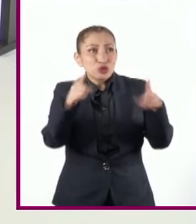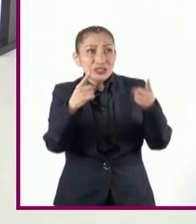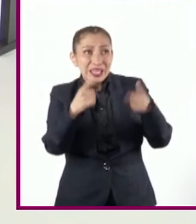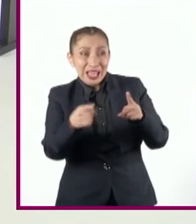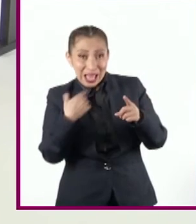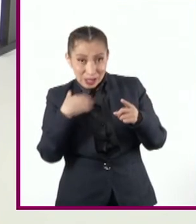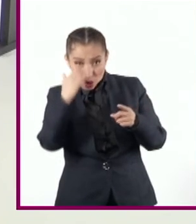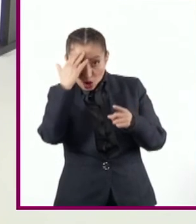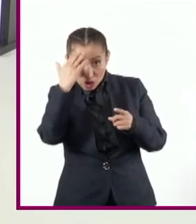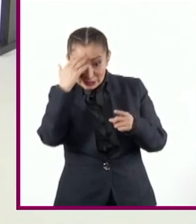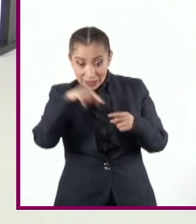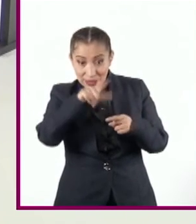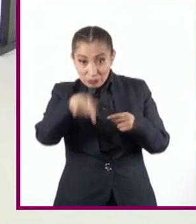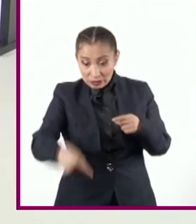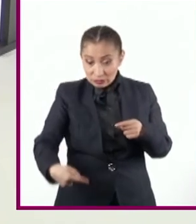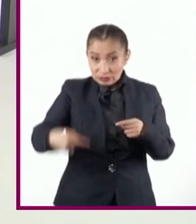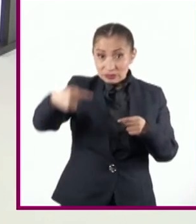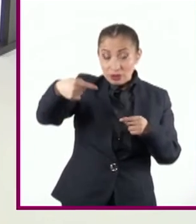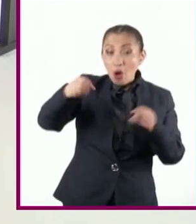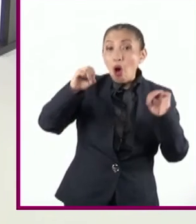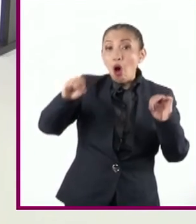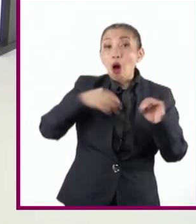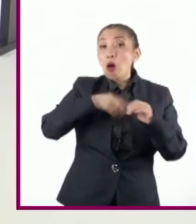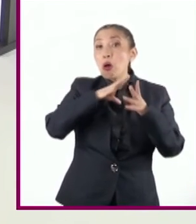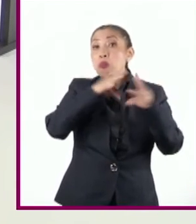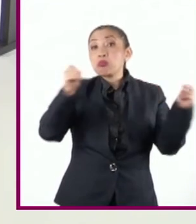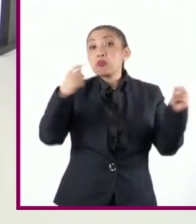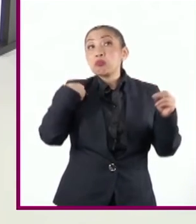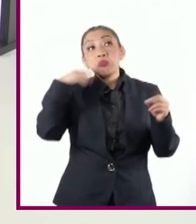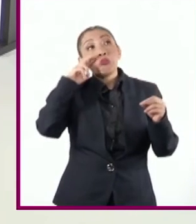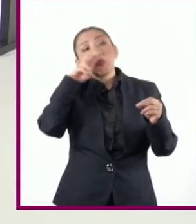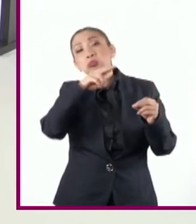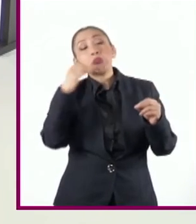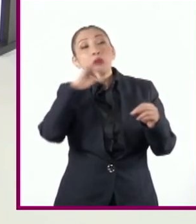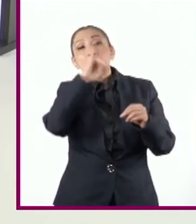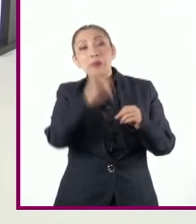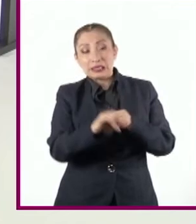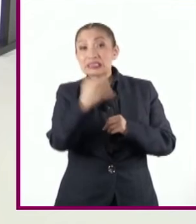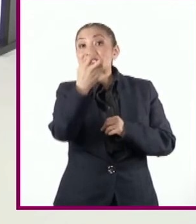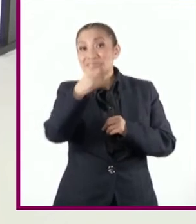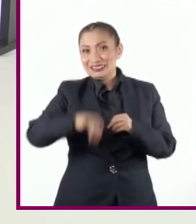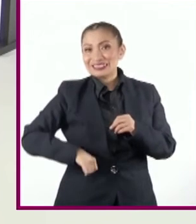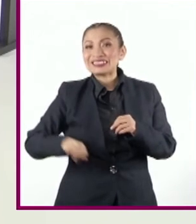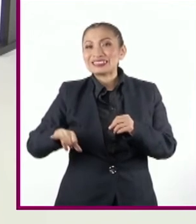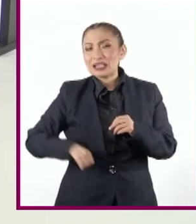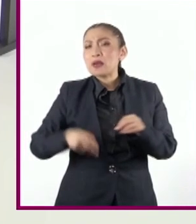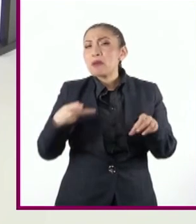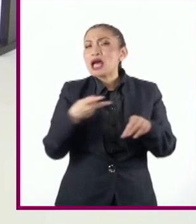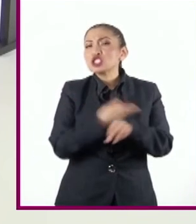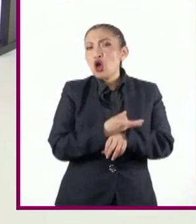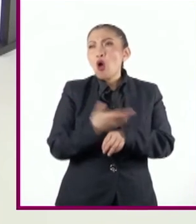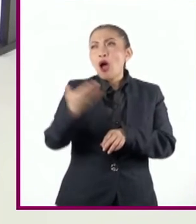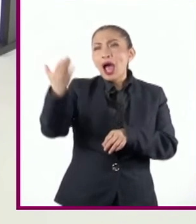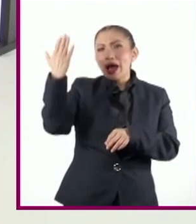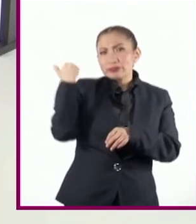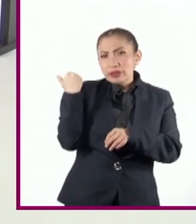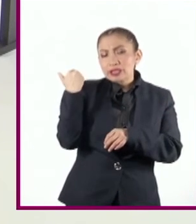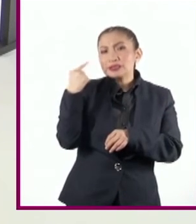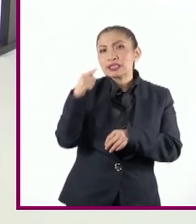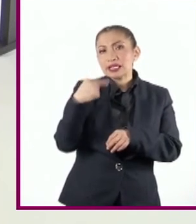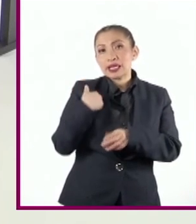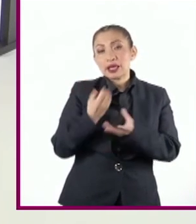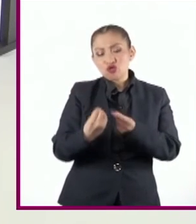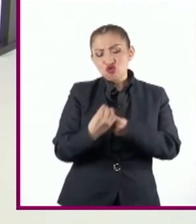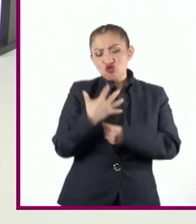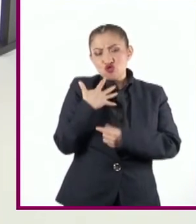les tocó conocerla en su niñez o de plano ni la conocen? Siempre es interesante saber qué ocurría en el pasado y qué nos